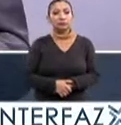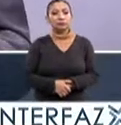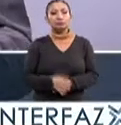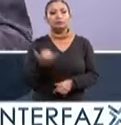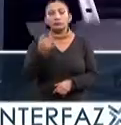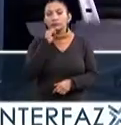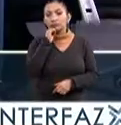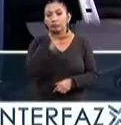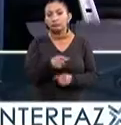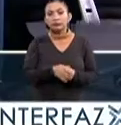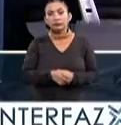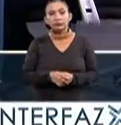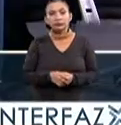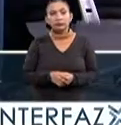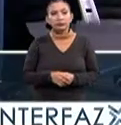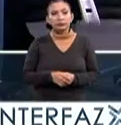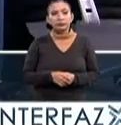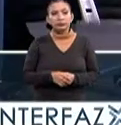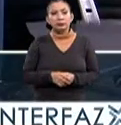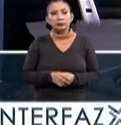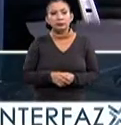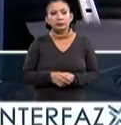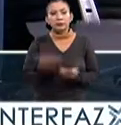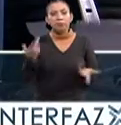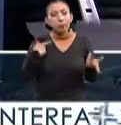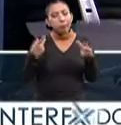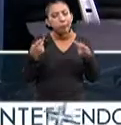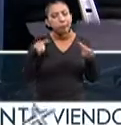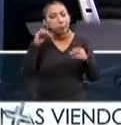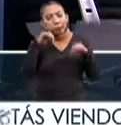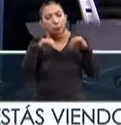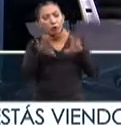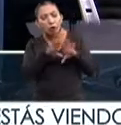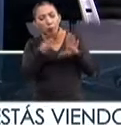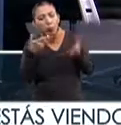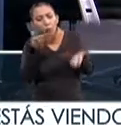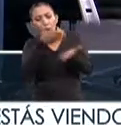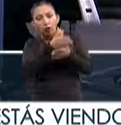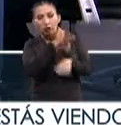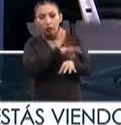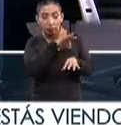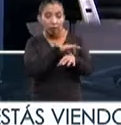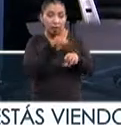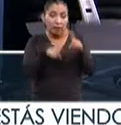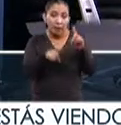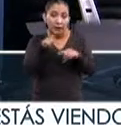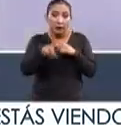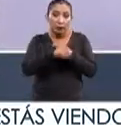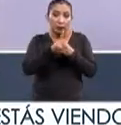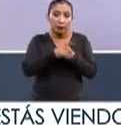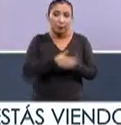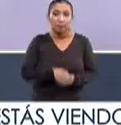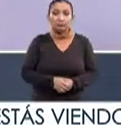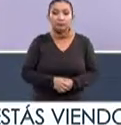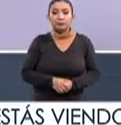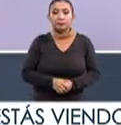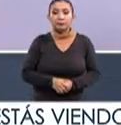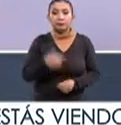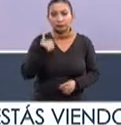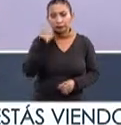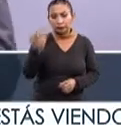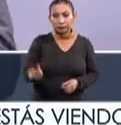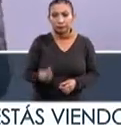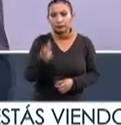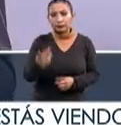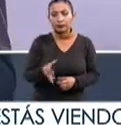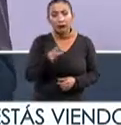también las estrategias para poder acceder a un médico dependiendo del problema que tengas. Y es justamente lo que te quería